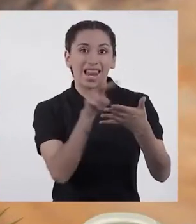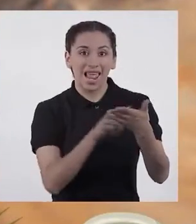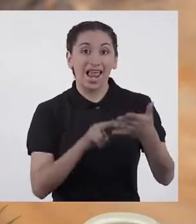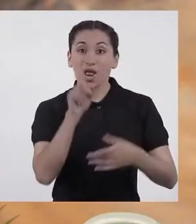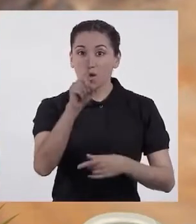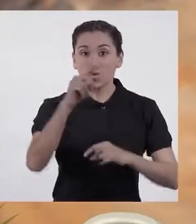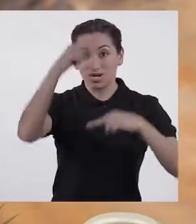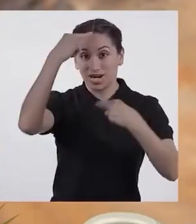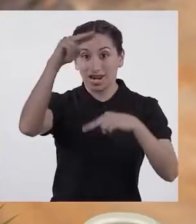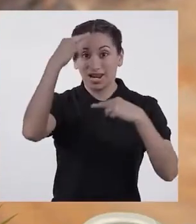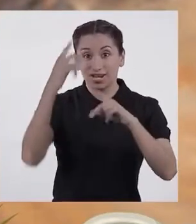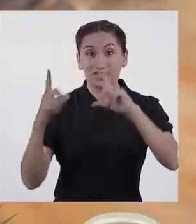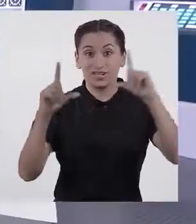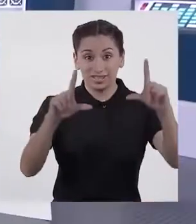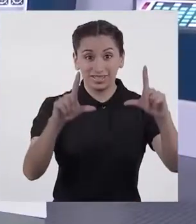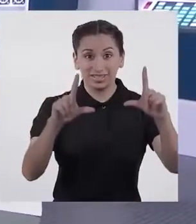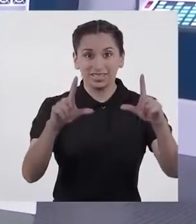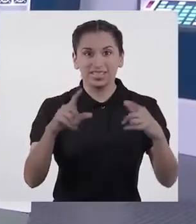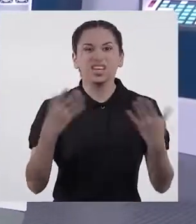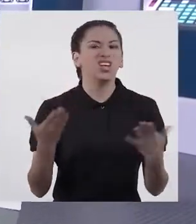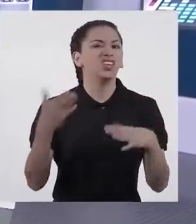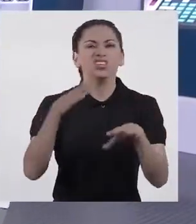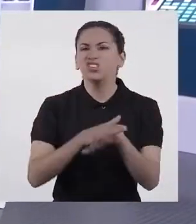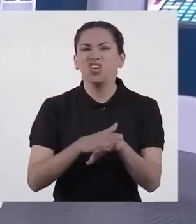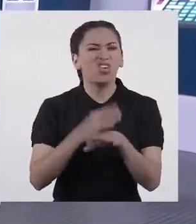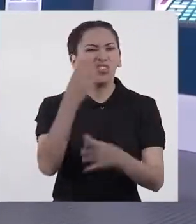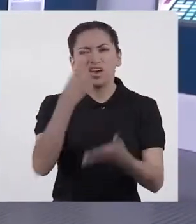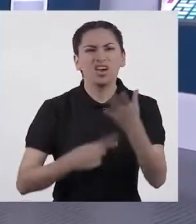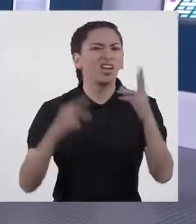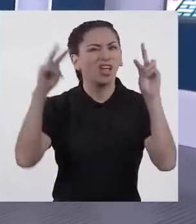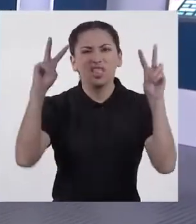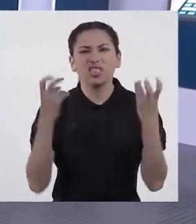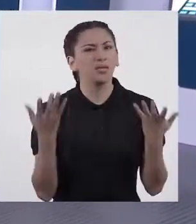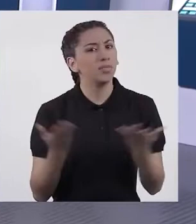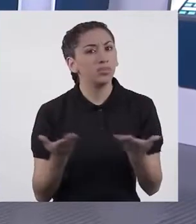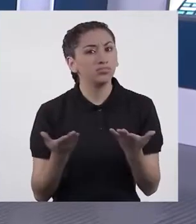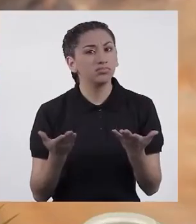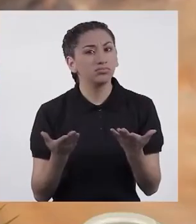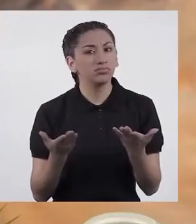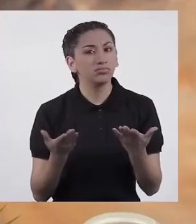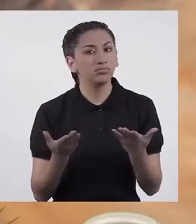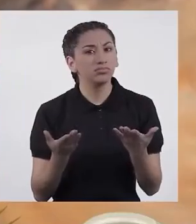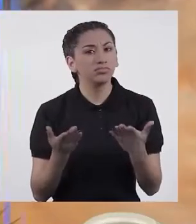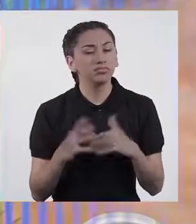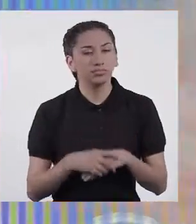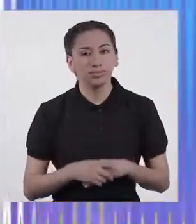Leímos una noticia, Techi. ¿Y sobre qué era la noticia?